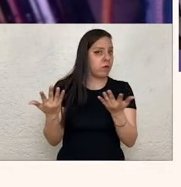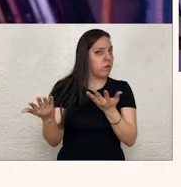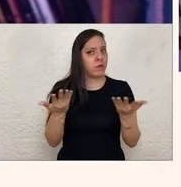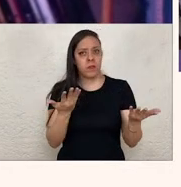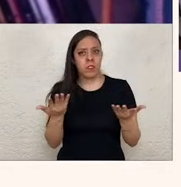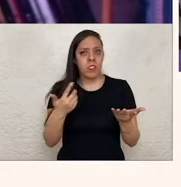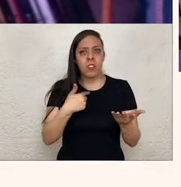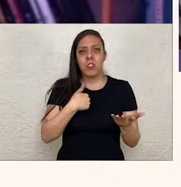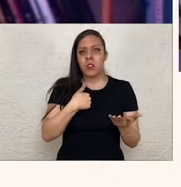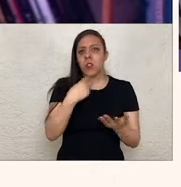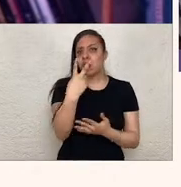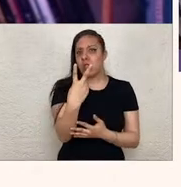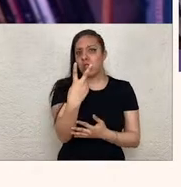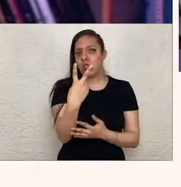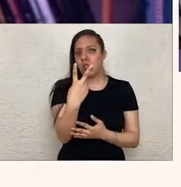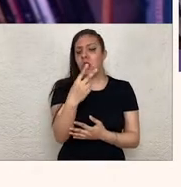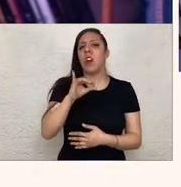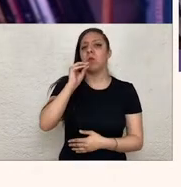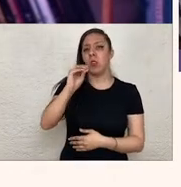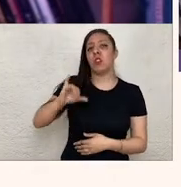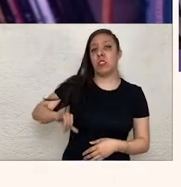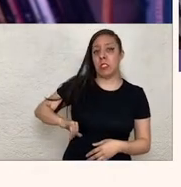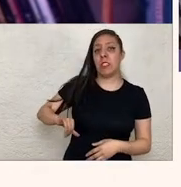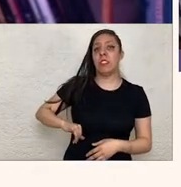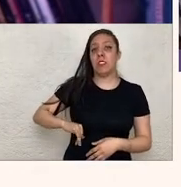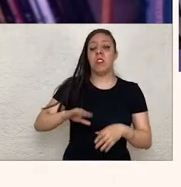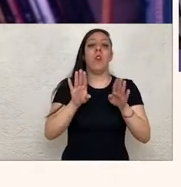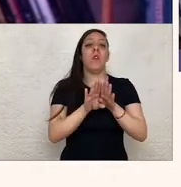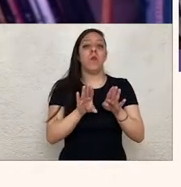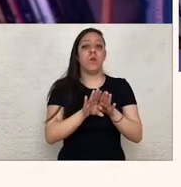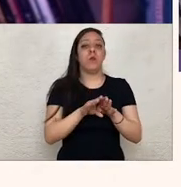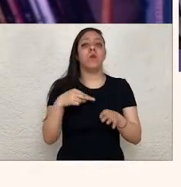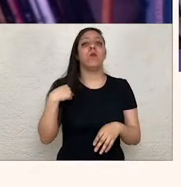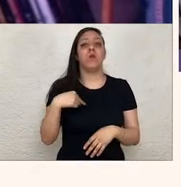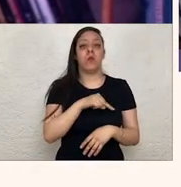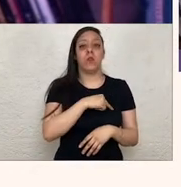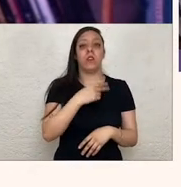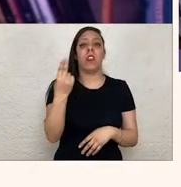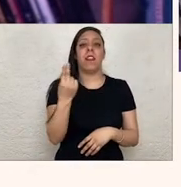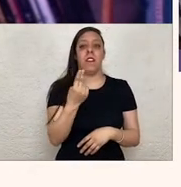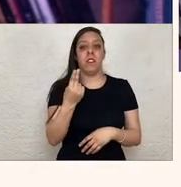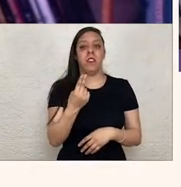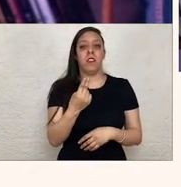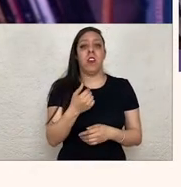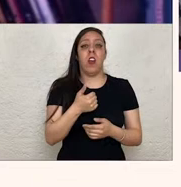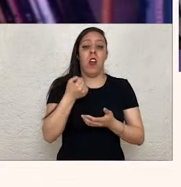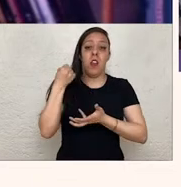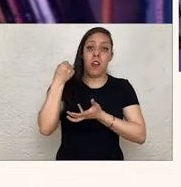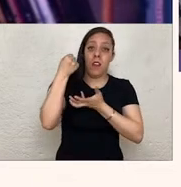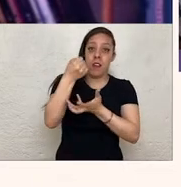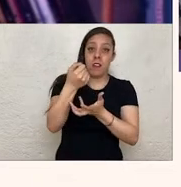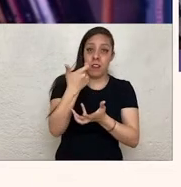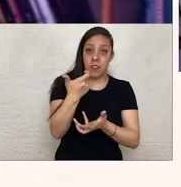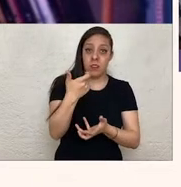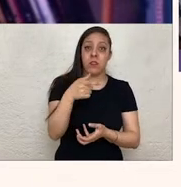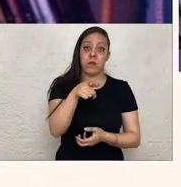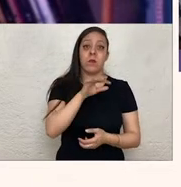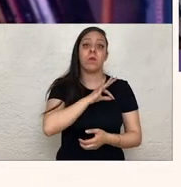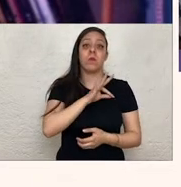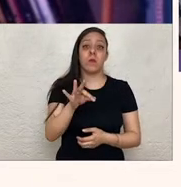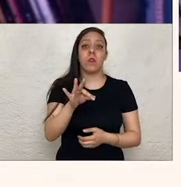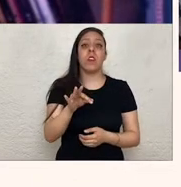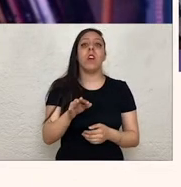historia, ¿no? Desde esta lectura. Entonces, sería interesante también problematizar cómo necesitamos recursos también para hacer